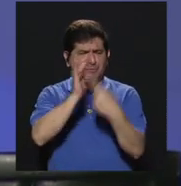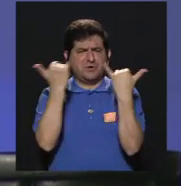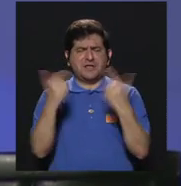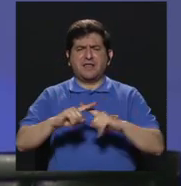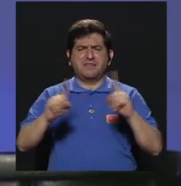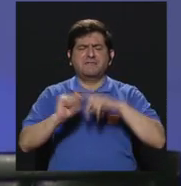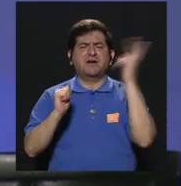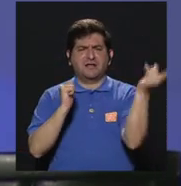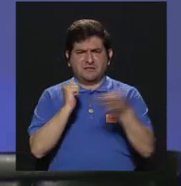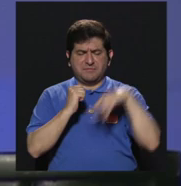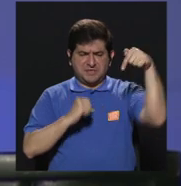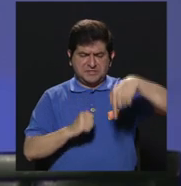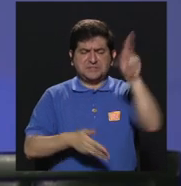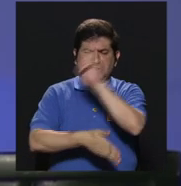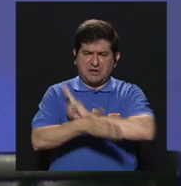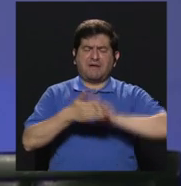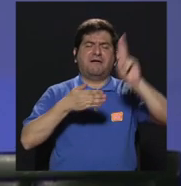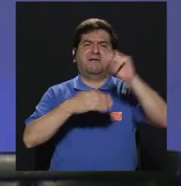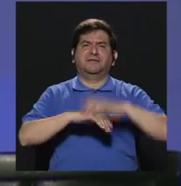varias oportunidades por la universidad.